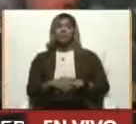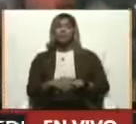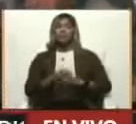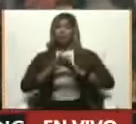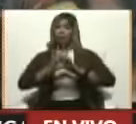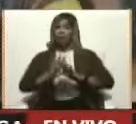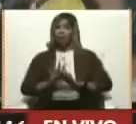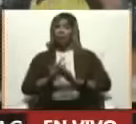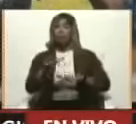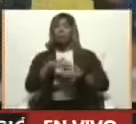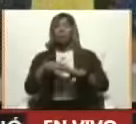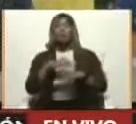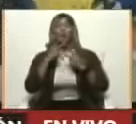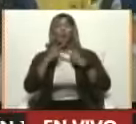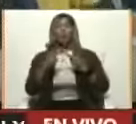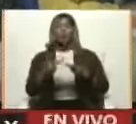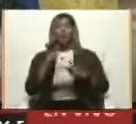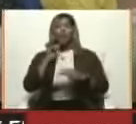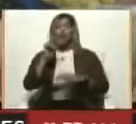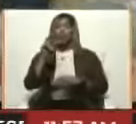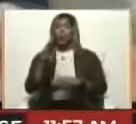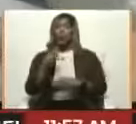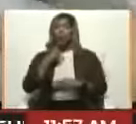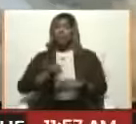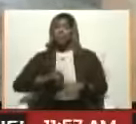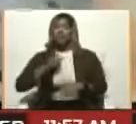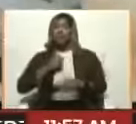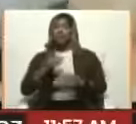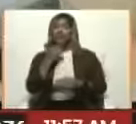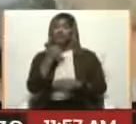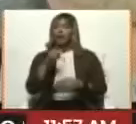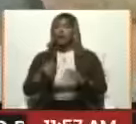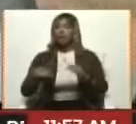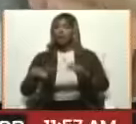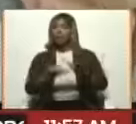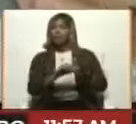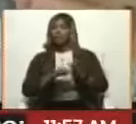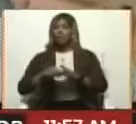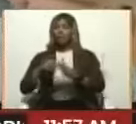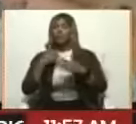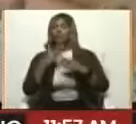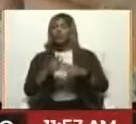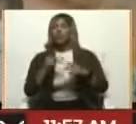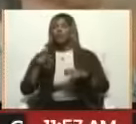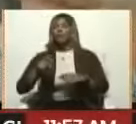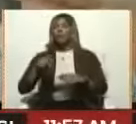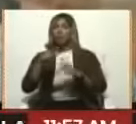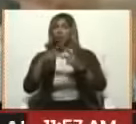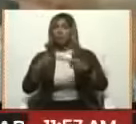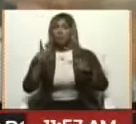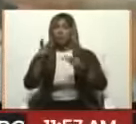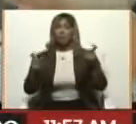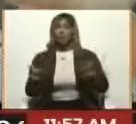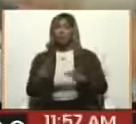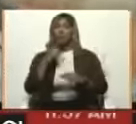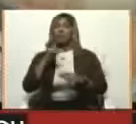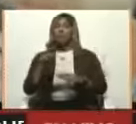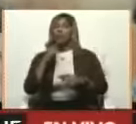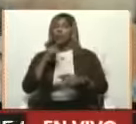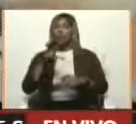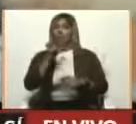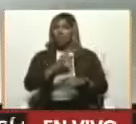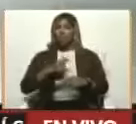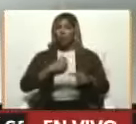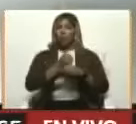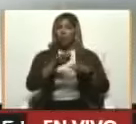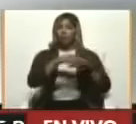Así, el Ministerio Público está cada día más cerca de las necesidades de la población, a la vez que sus funcionarios se sensibilizan